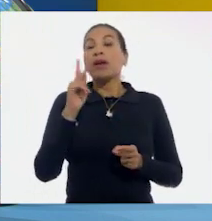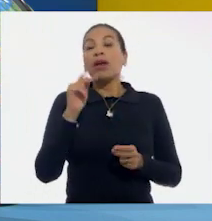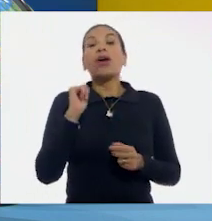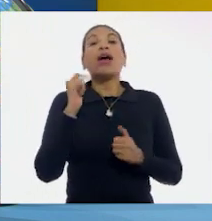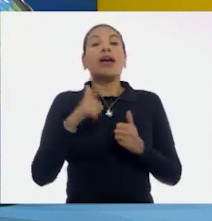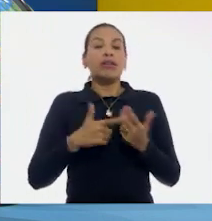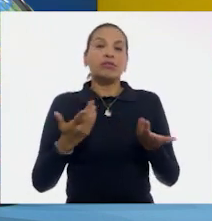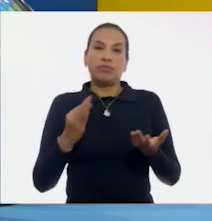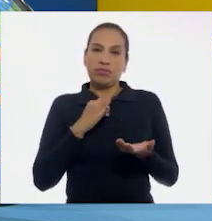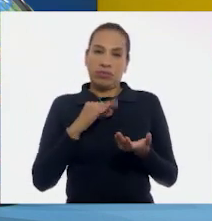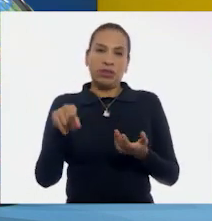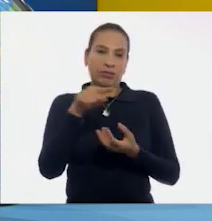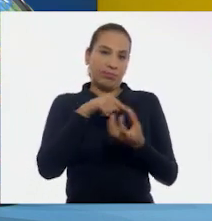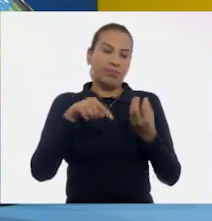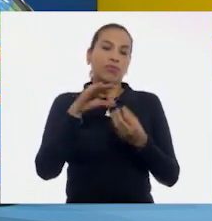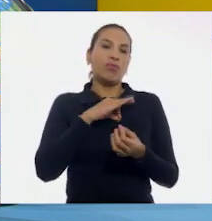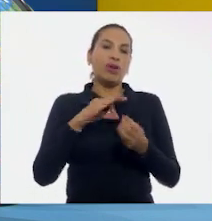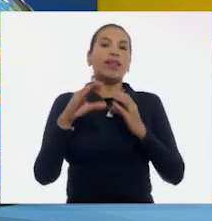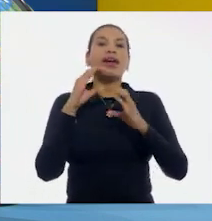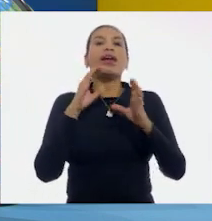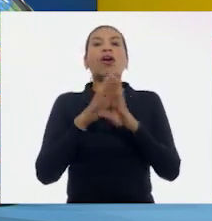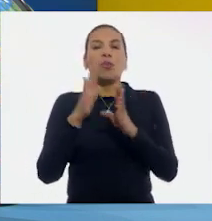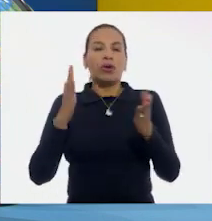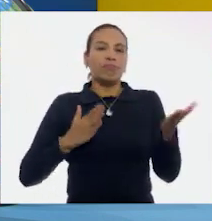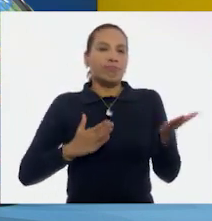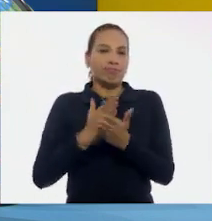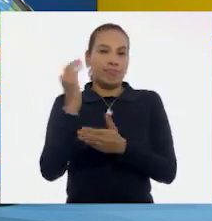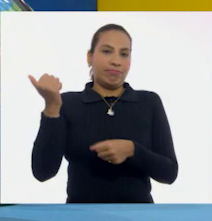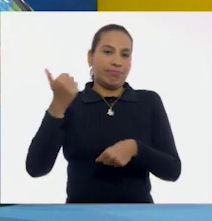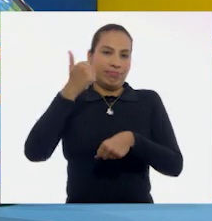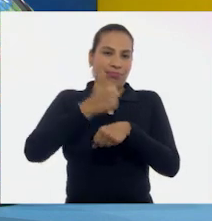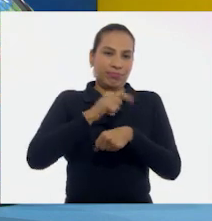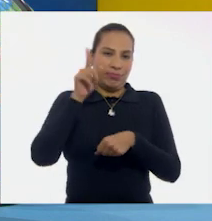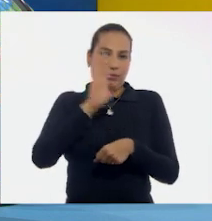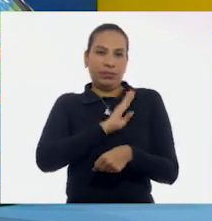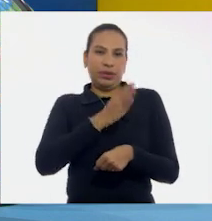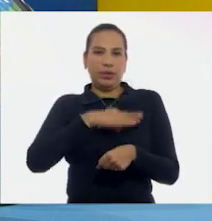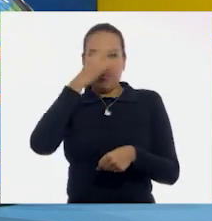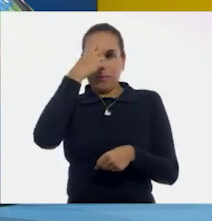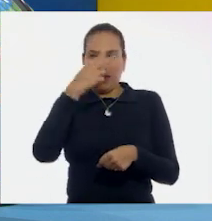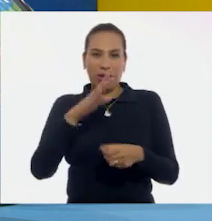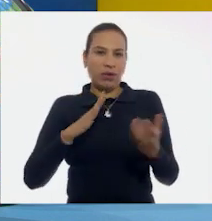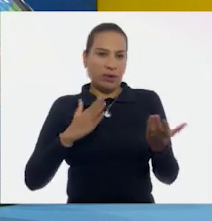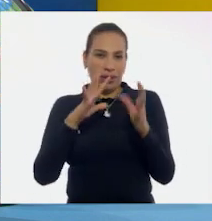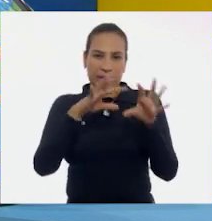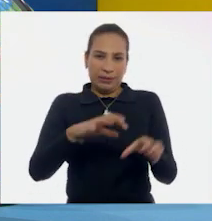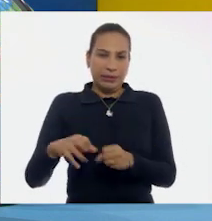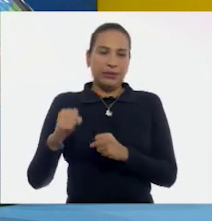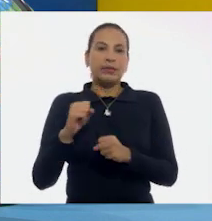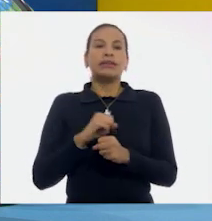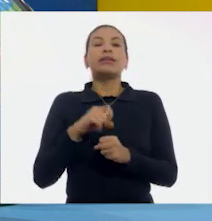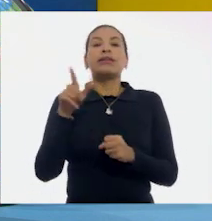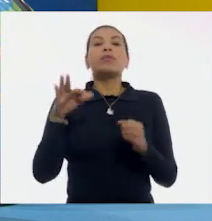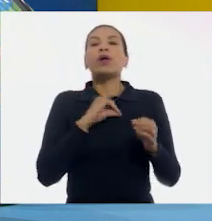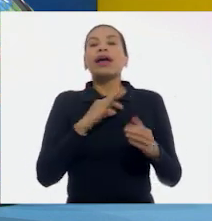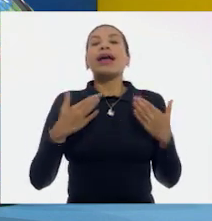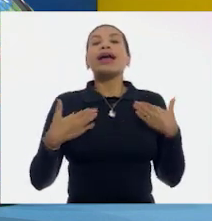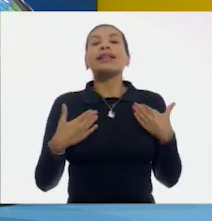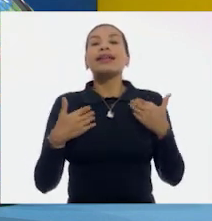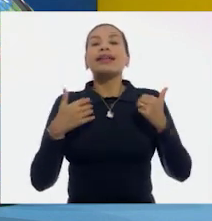una u otra forma fue así como se logró hacer la conquista. Y también fue así como lograron empezar a